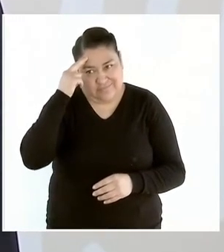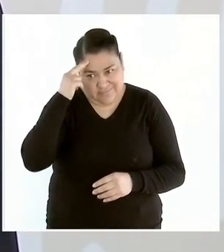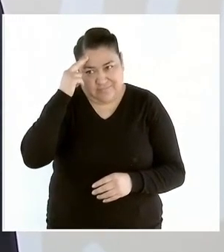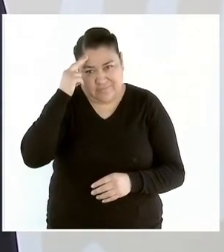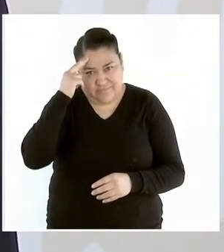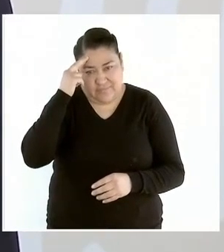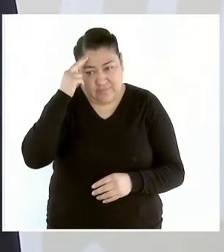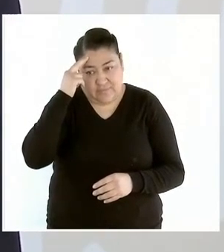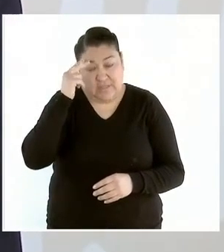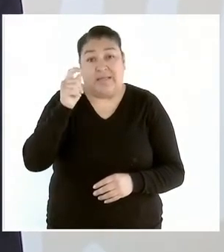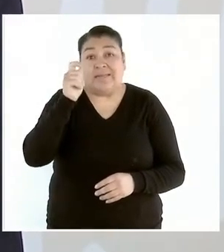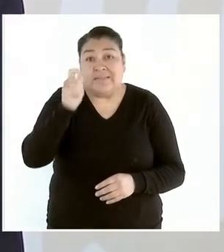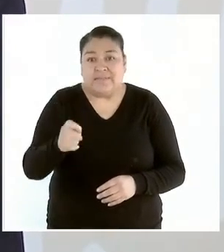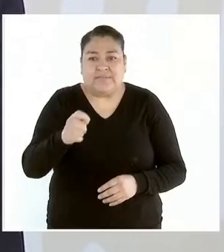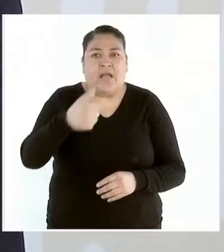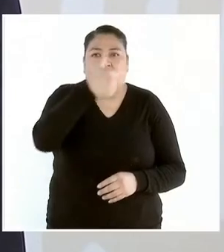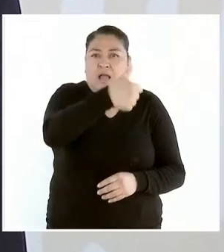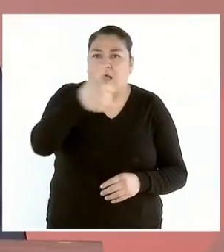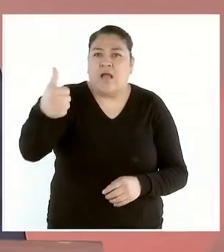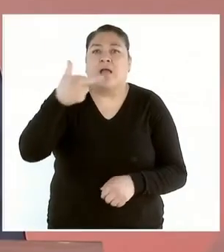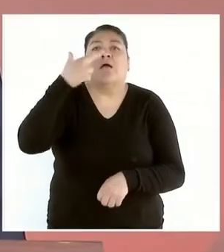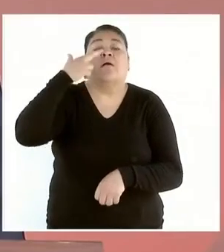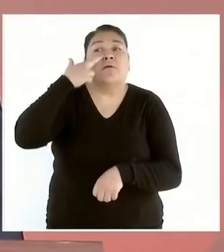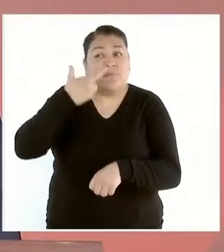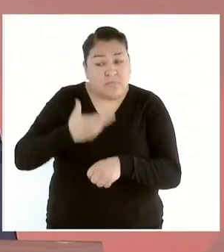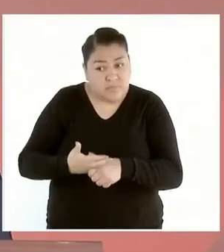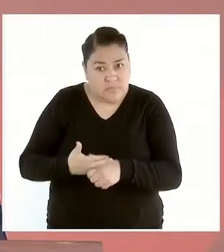que nuestras obligaciones internacionales